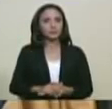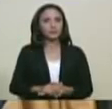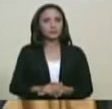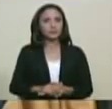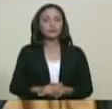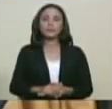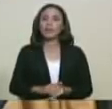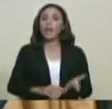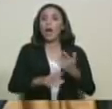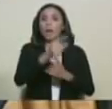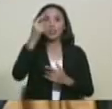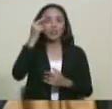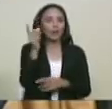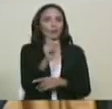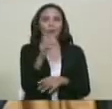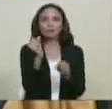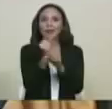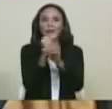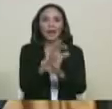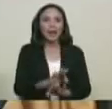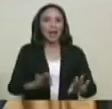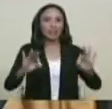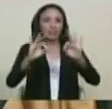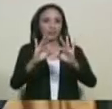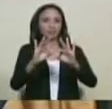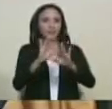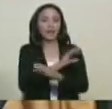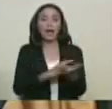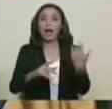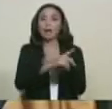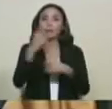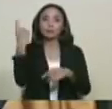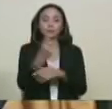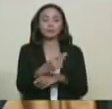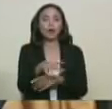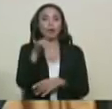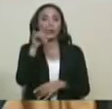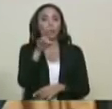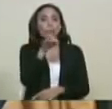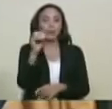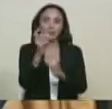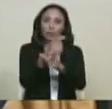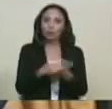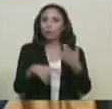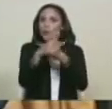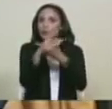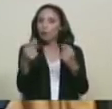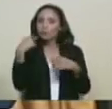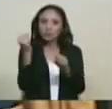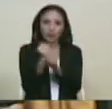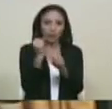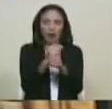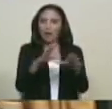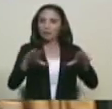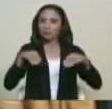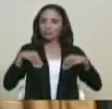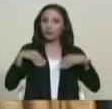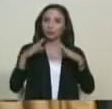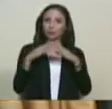no laborable. Declaro el lunes 20 de agosto día no laborable para